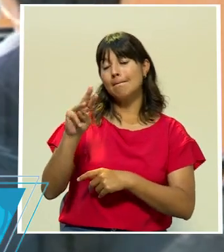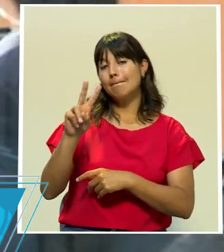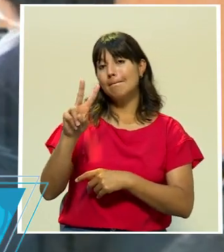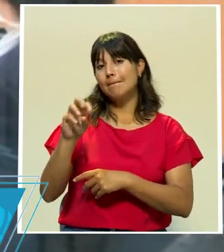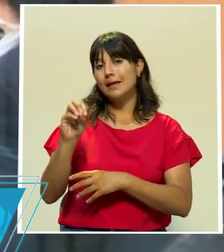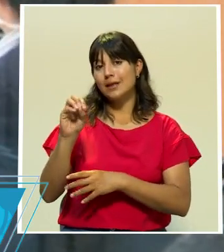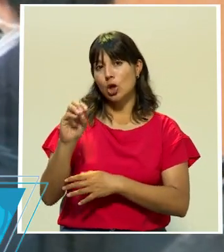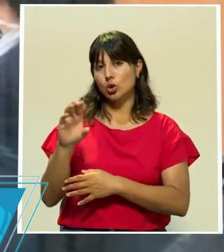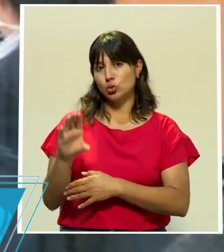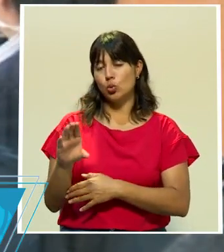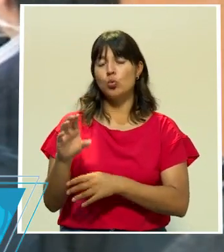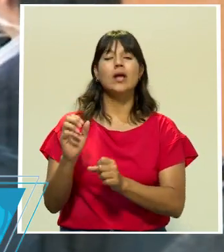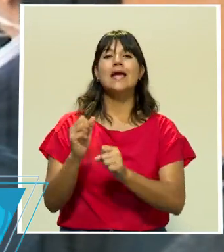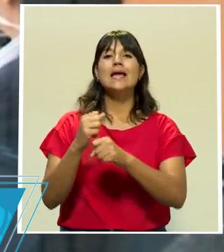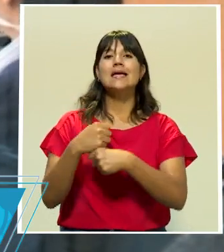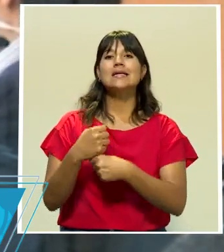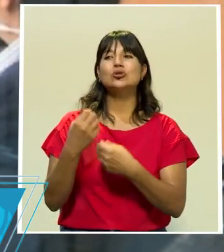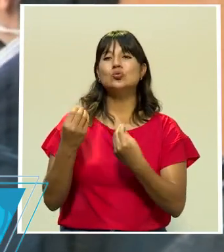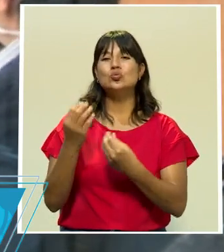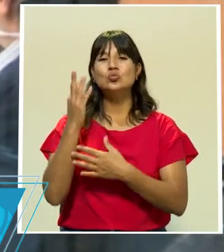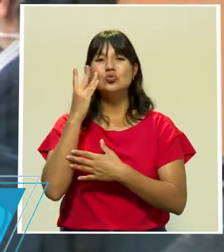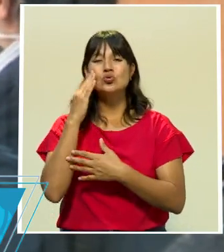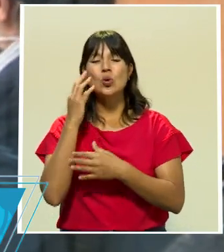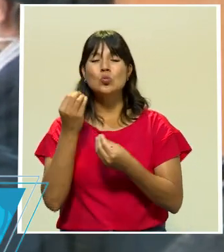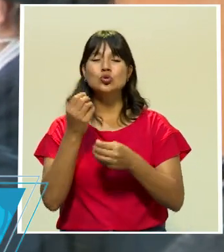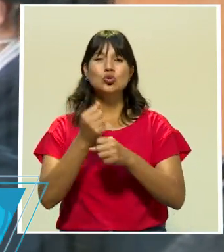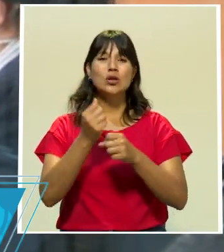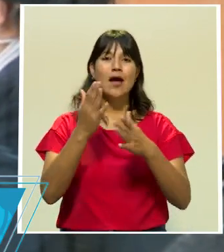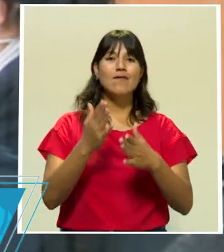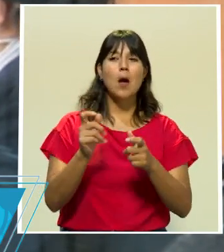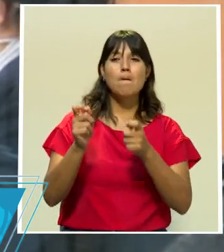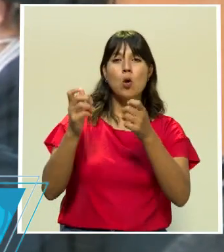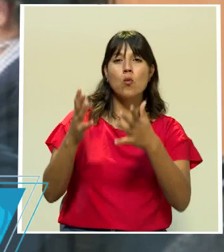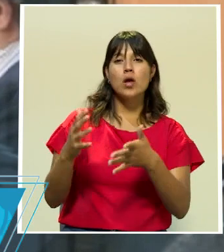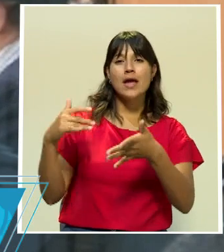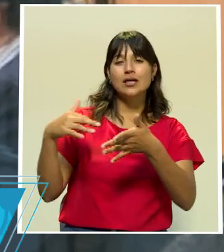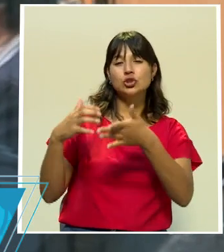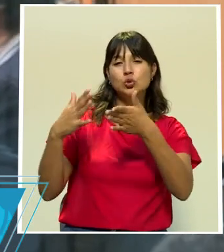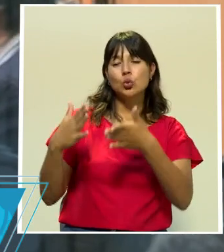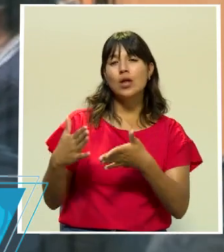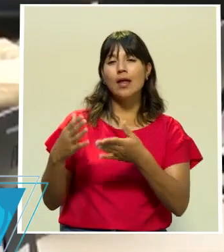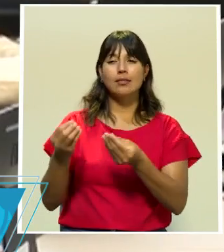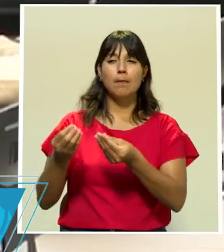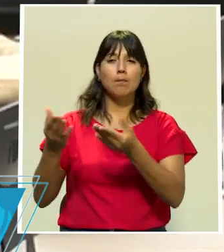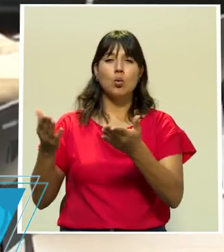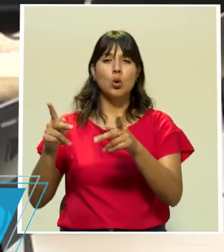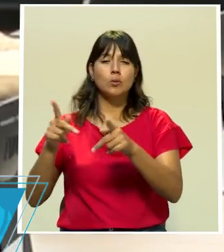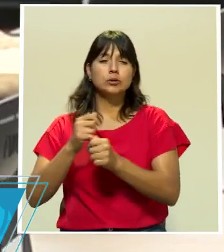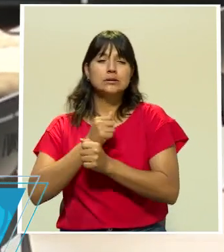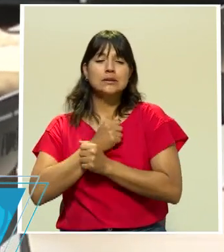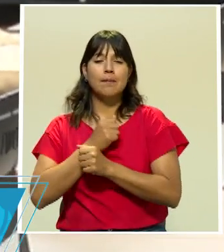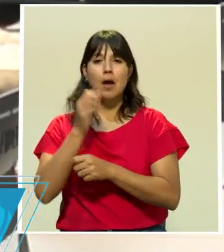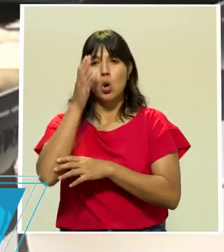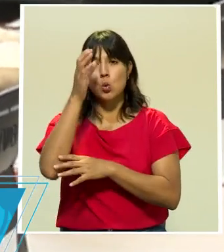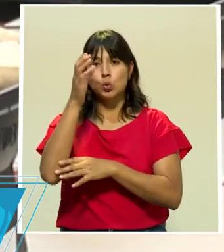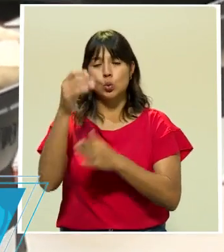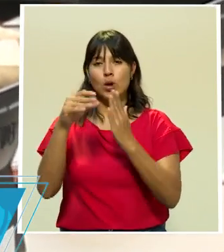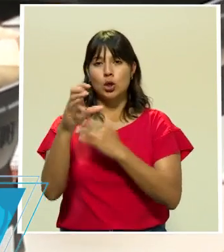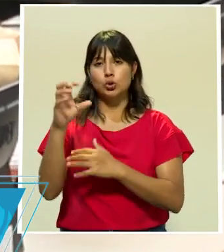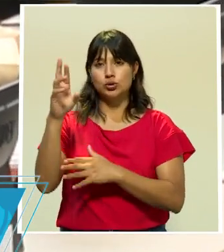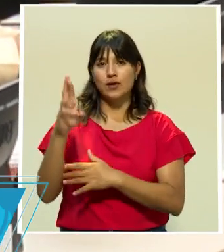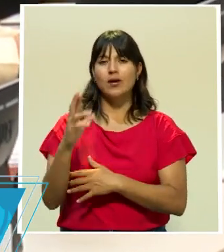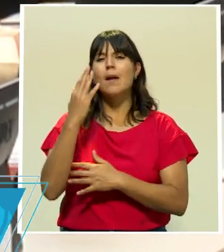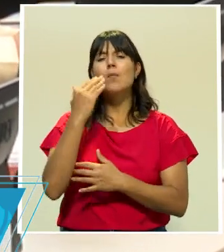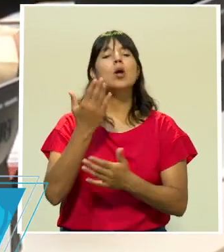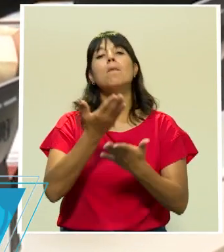en vilo a muchos trabajadores, profesores, estudiantes, público o amantes de la cultura en general del país. Una moción planteada por la